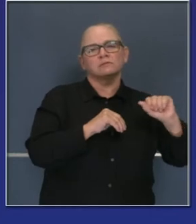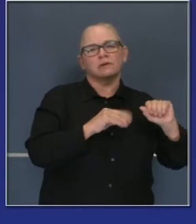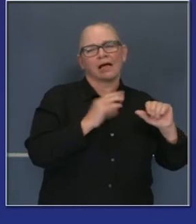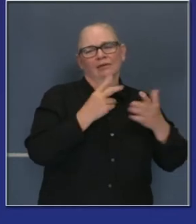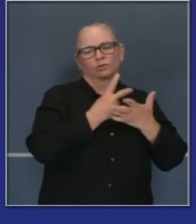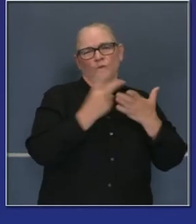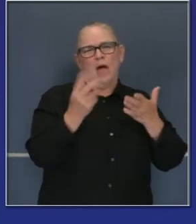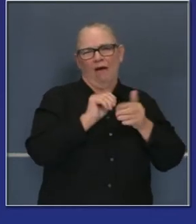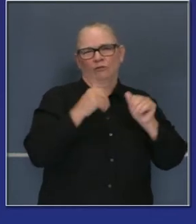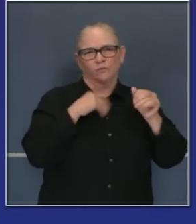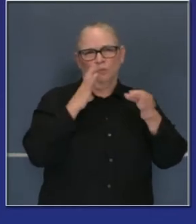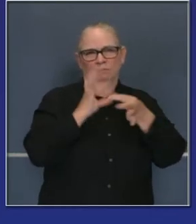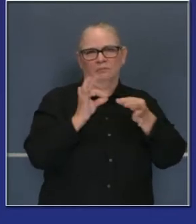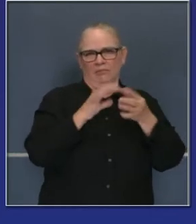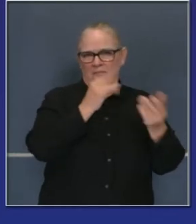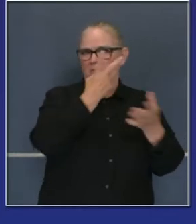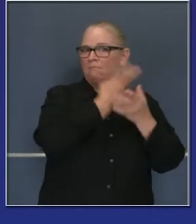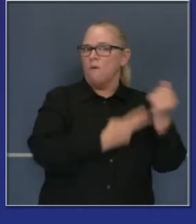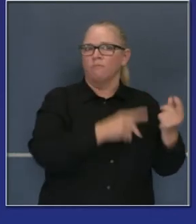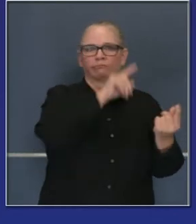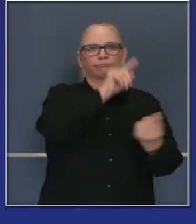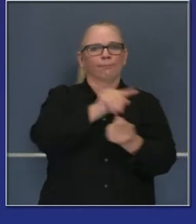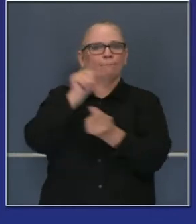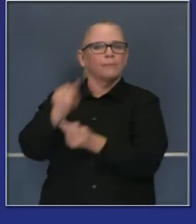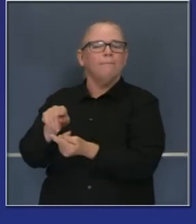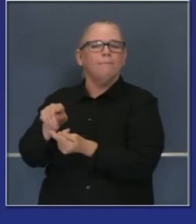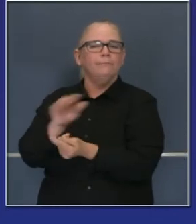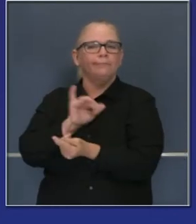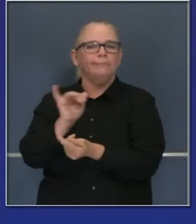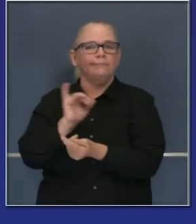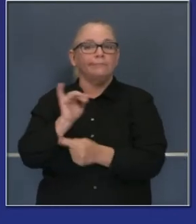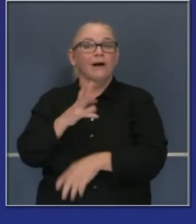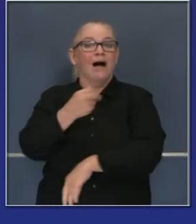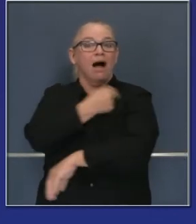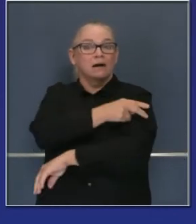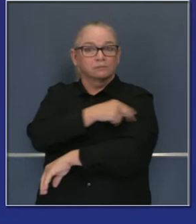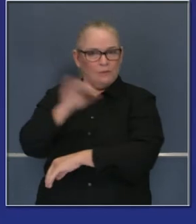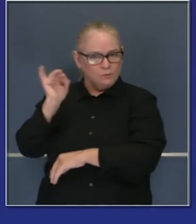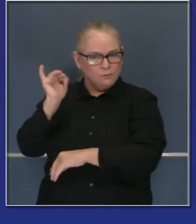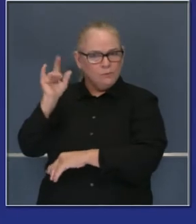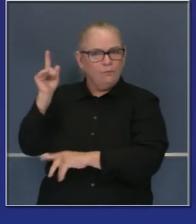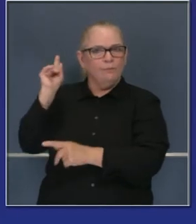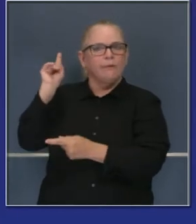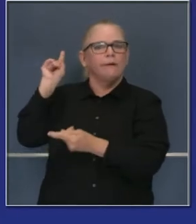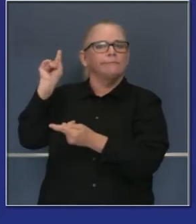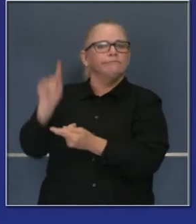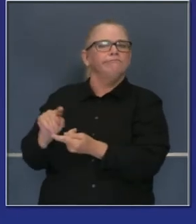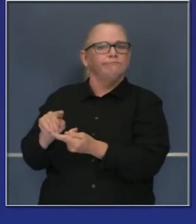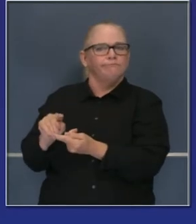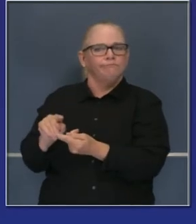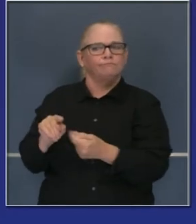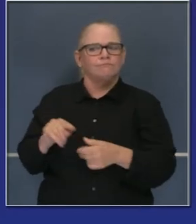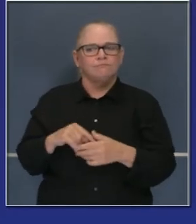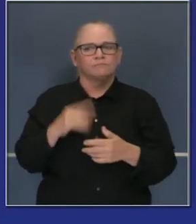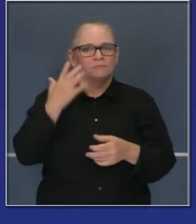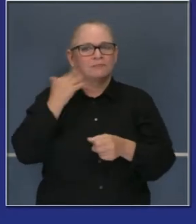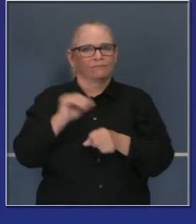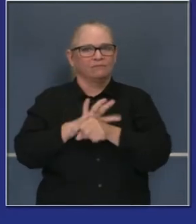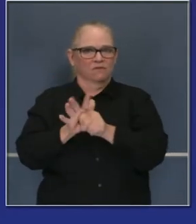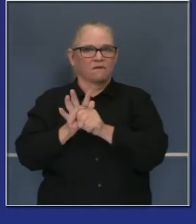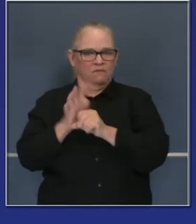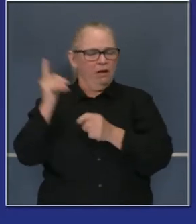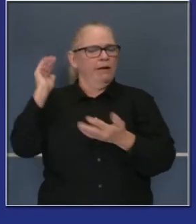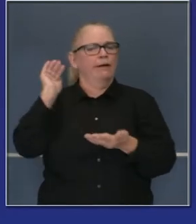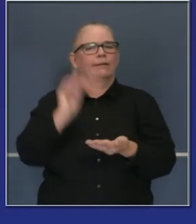catorce días y seguimos viendo progreso con hospitalizaciones ha bajado 22 por ciento en 14 días